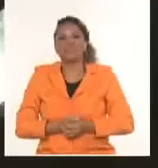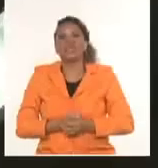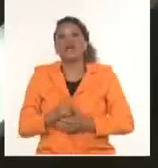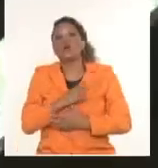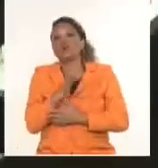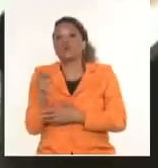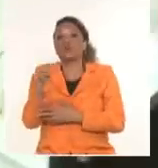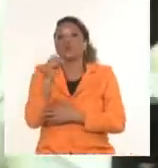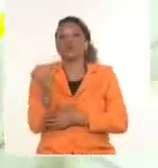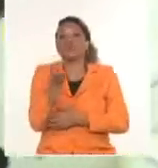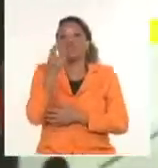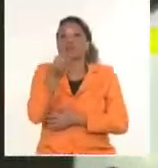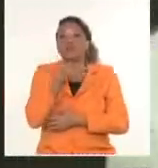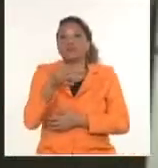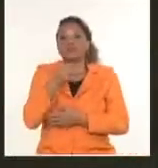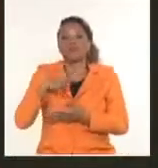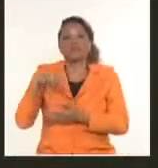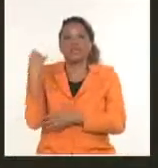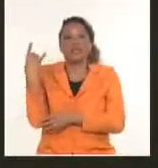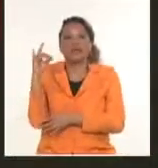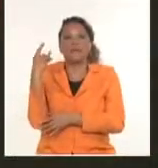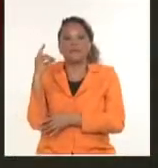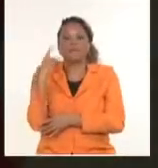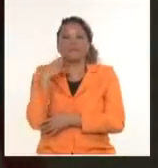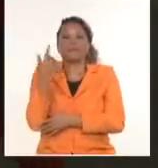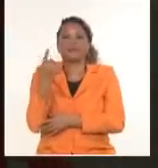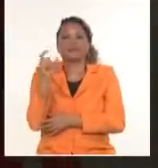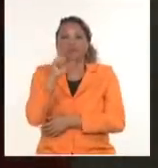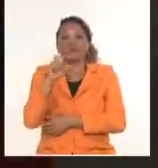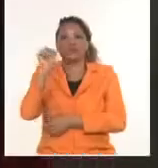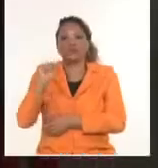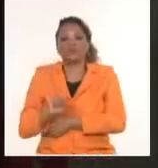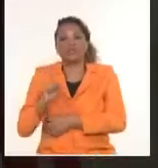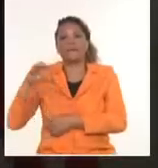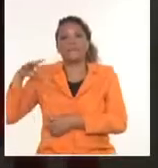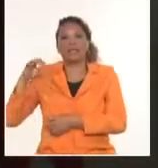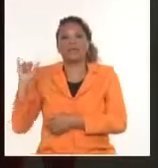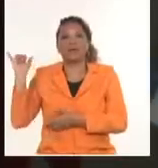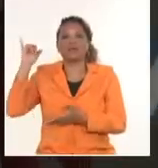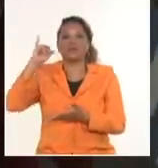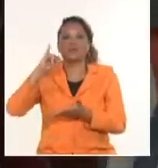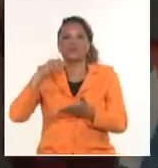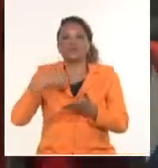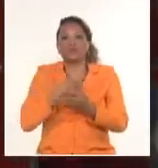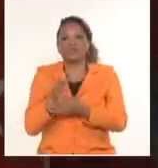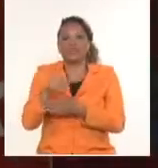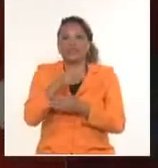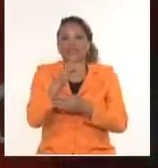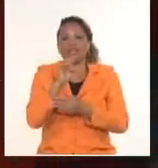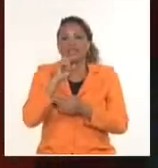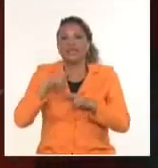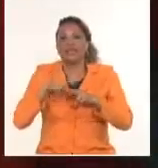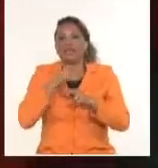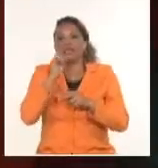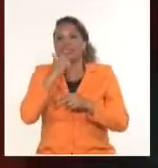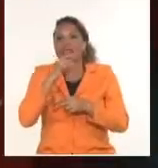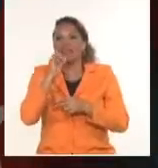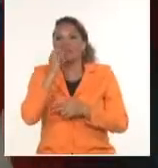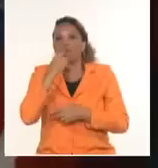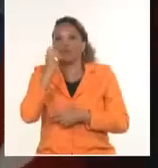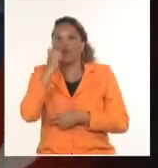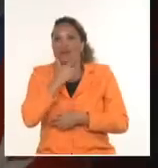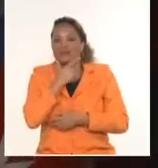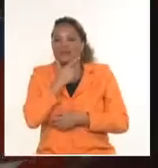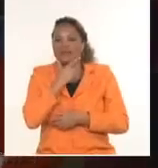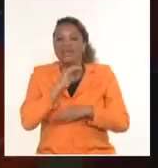3 municipios, Los Palacios, Consolación del Sur y Pinar del Río, para regresar hacia Herradura. Su hermano Michel, el hermano de Mijaín, y